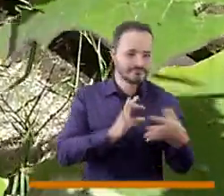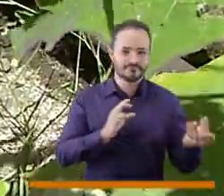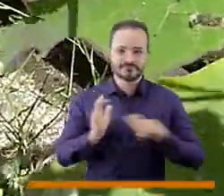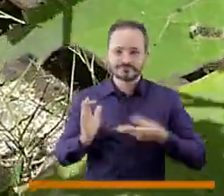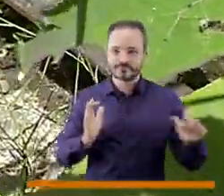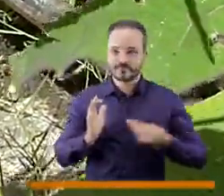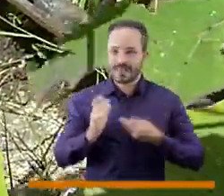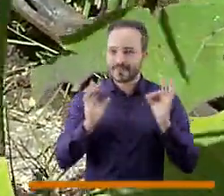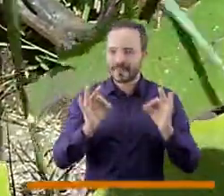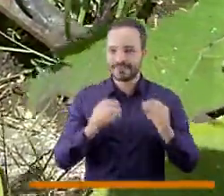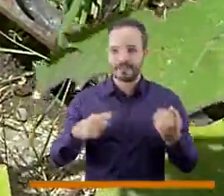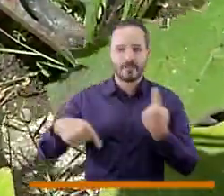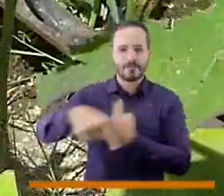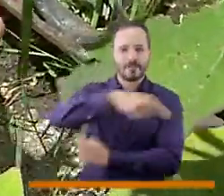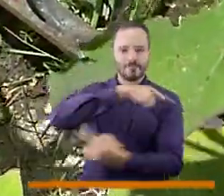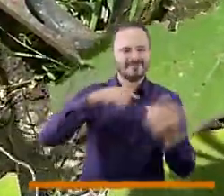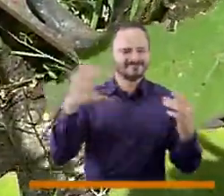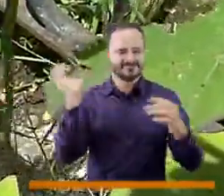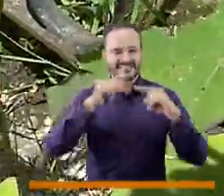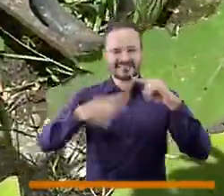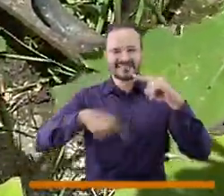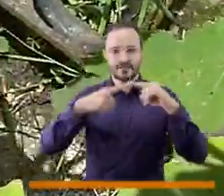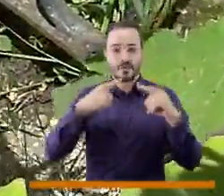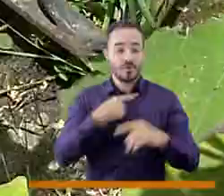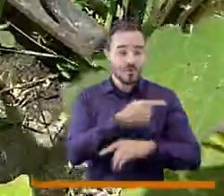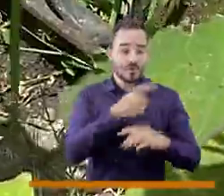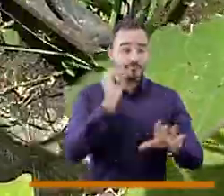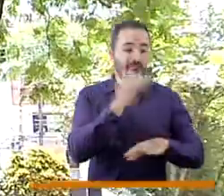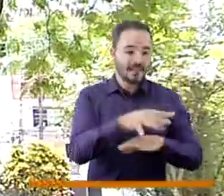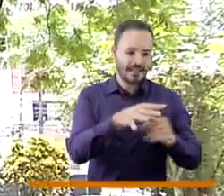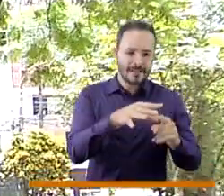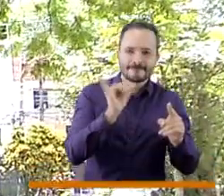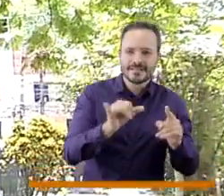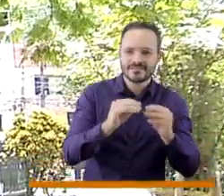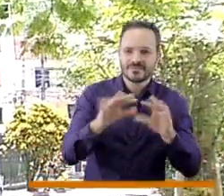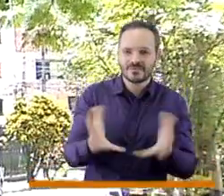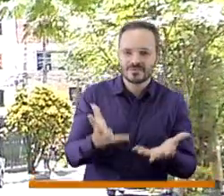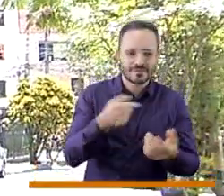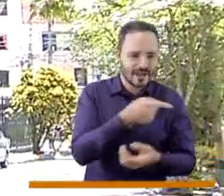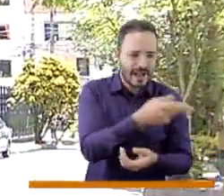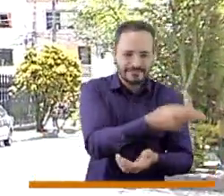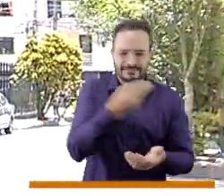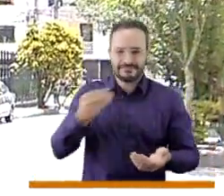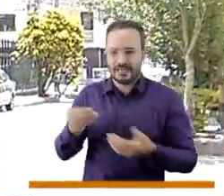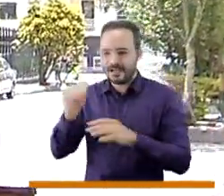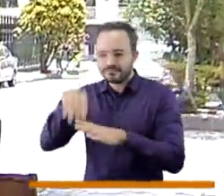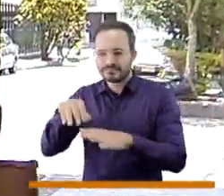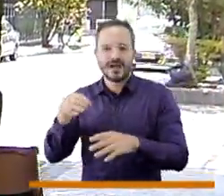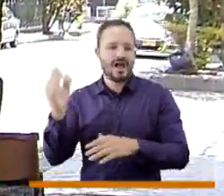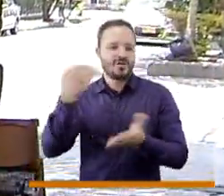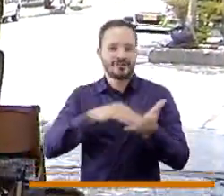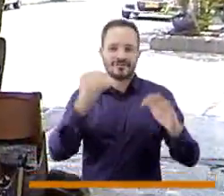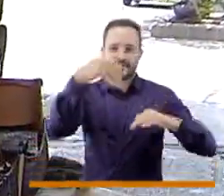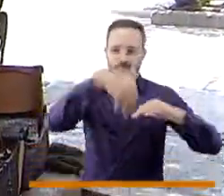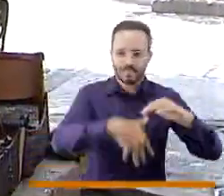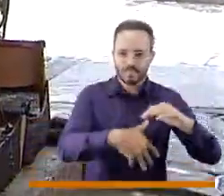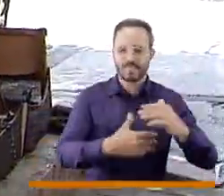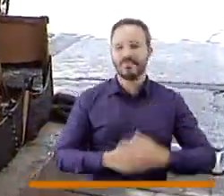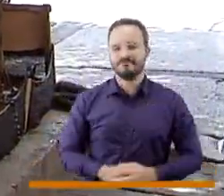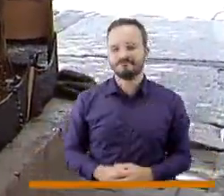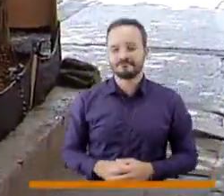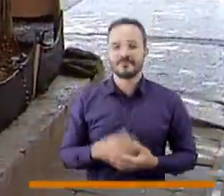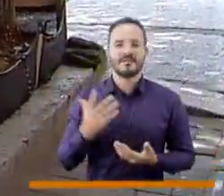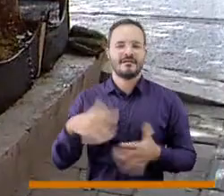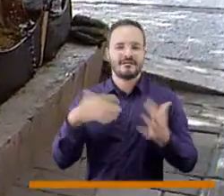seguridad alimentaria con un proceso cíclico, es devolverle a la tierra lo que es de la tierra. Bueno, entonces este proyecto ha tenido un impacto social